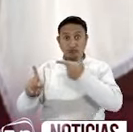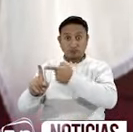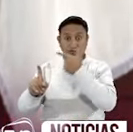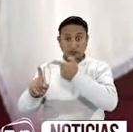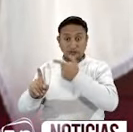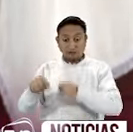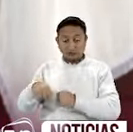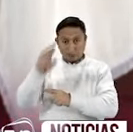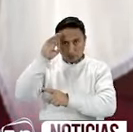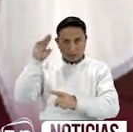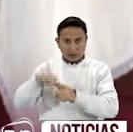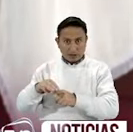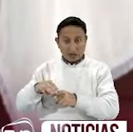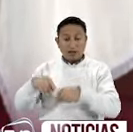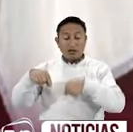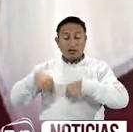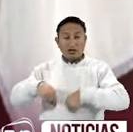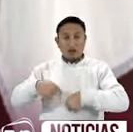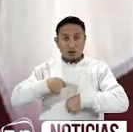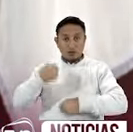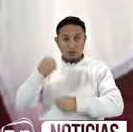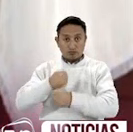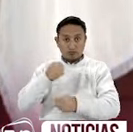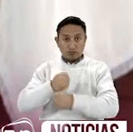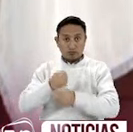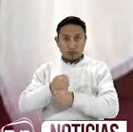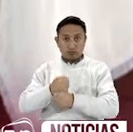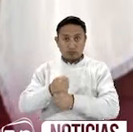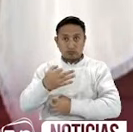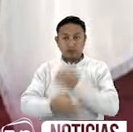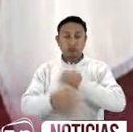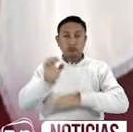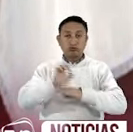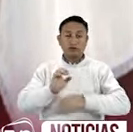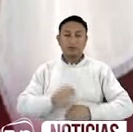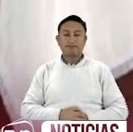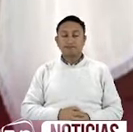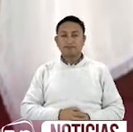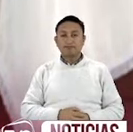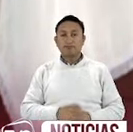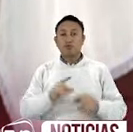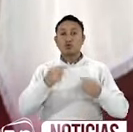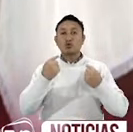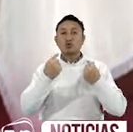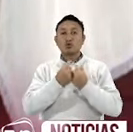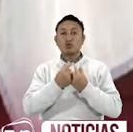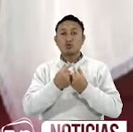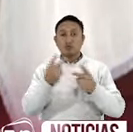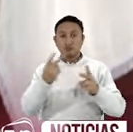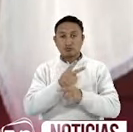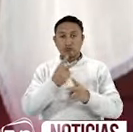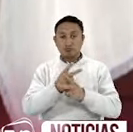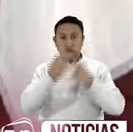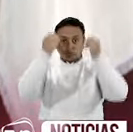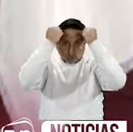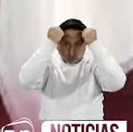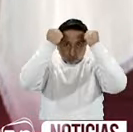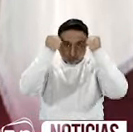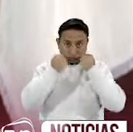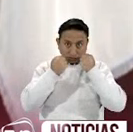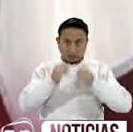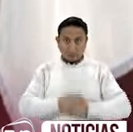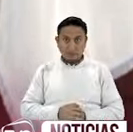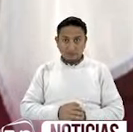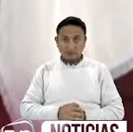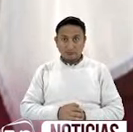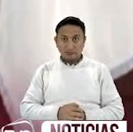un mensaje para el trabajo que estamos cumpliendo desde la justicia en el Ecuador. Los grupos de delincuencia organizada, los criminales,